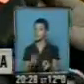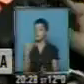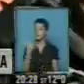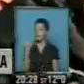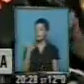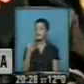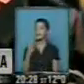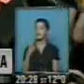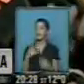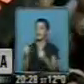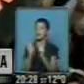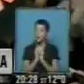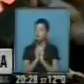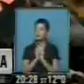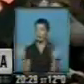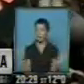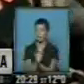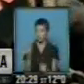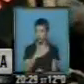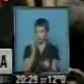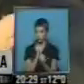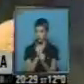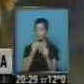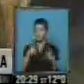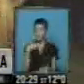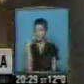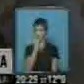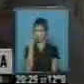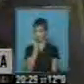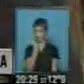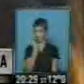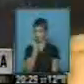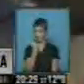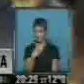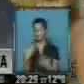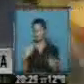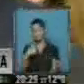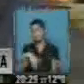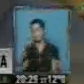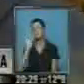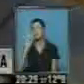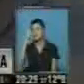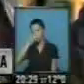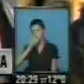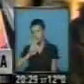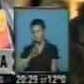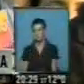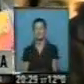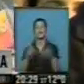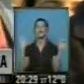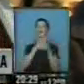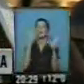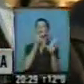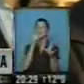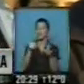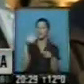de aprobación del trabajo que hemos hecho es muy alto también. Así que vamos a ver el domingo. Es claro que cada voto más que